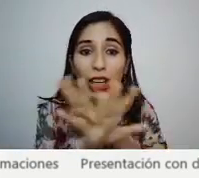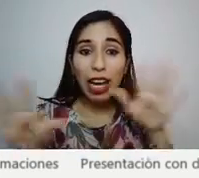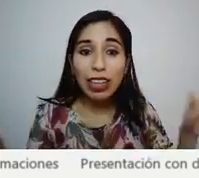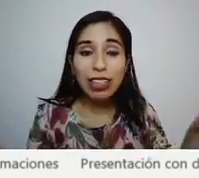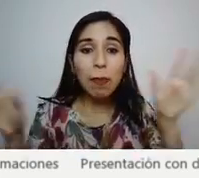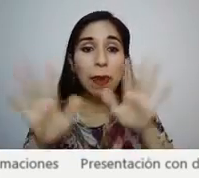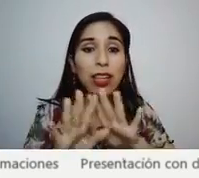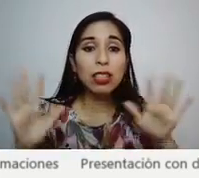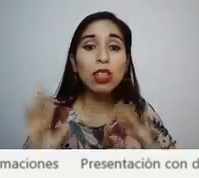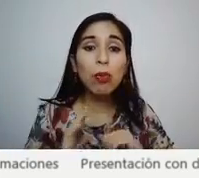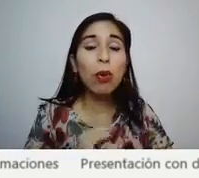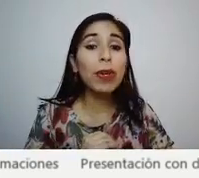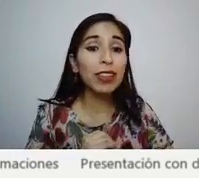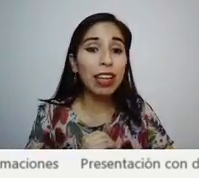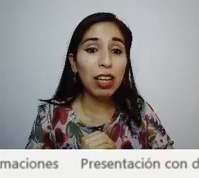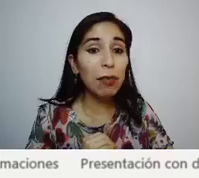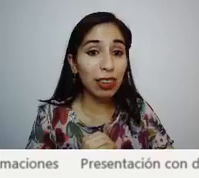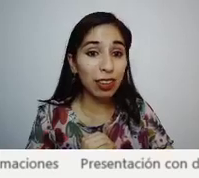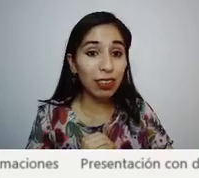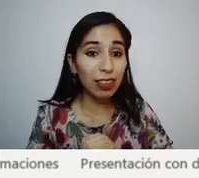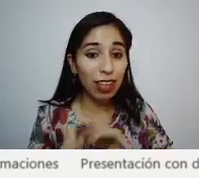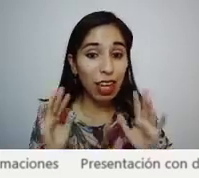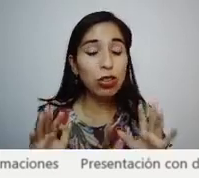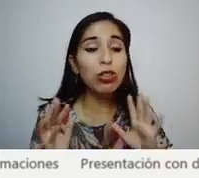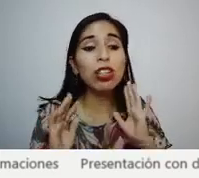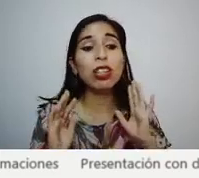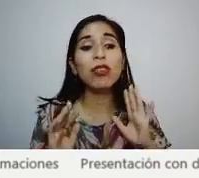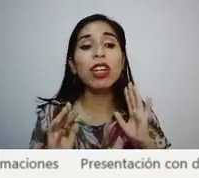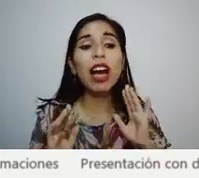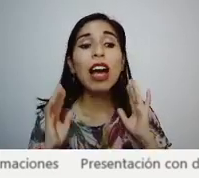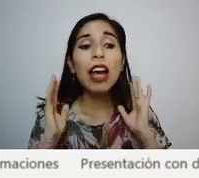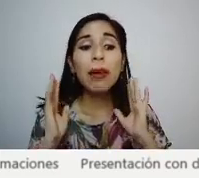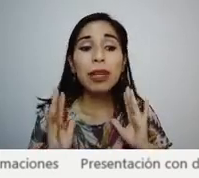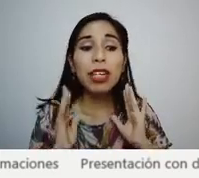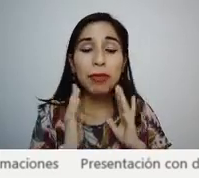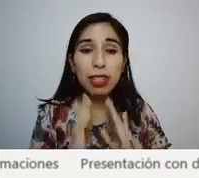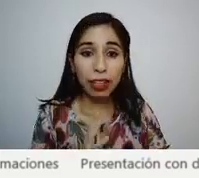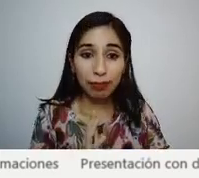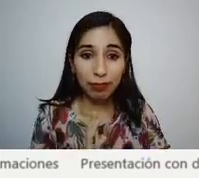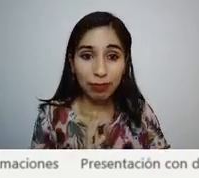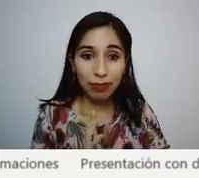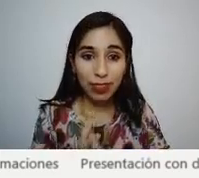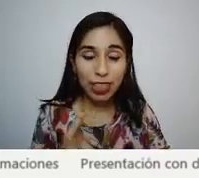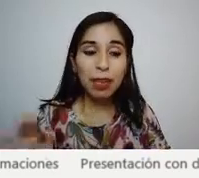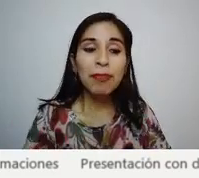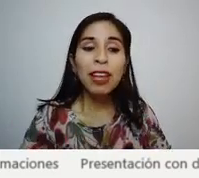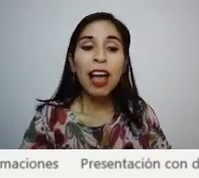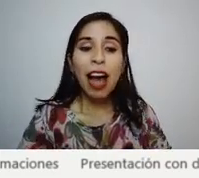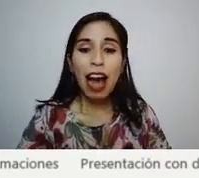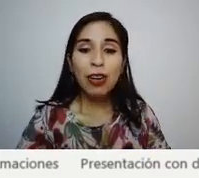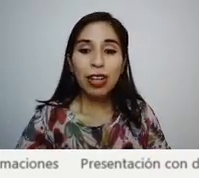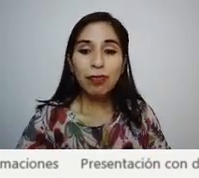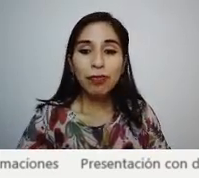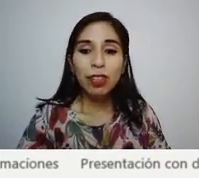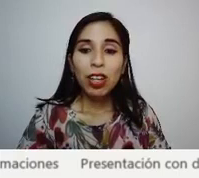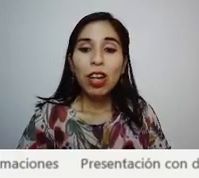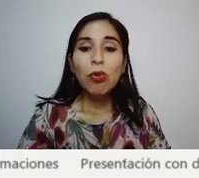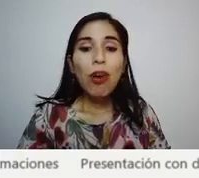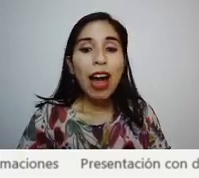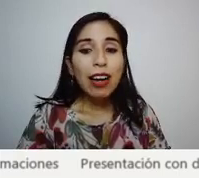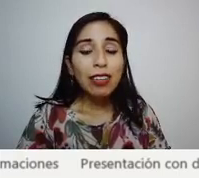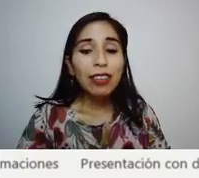que ha desaparecido momentáneamente eso significa minimizar si ahora